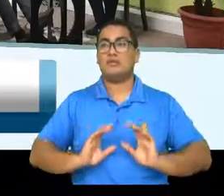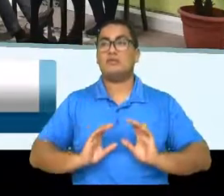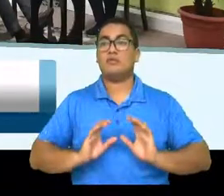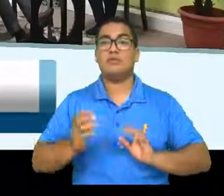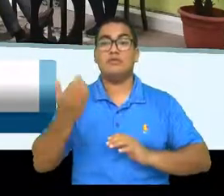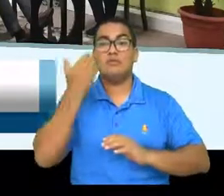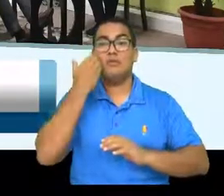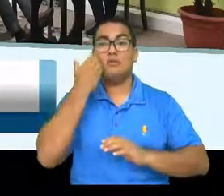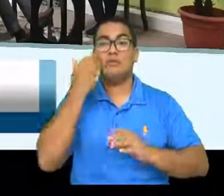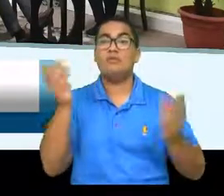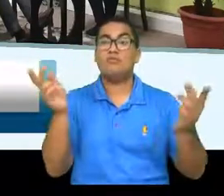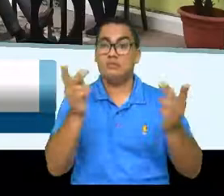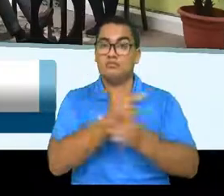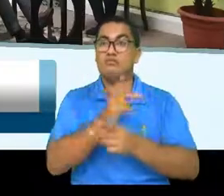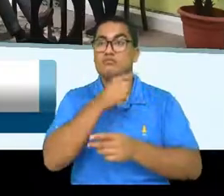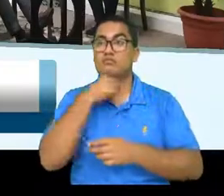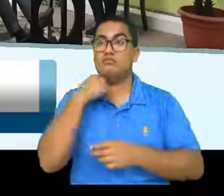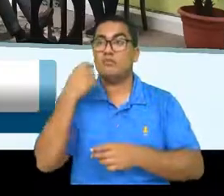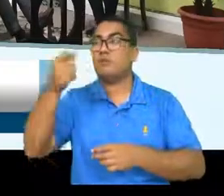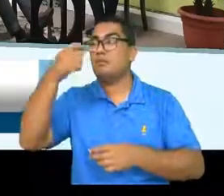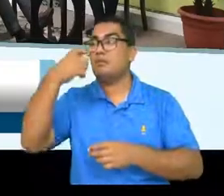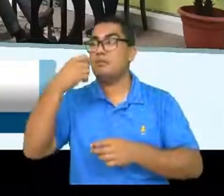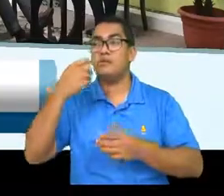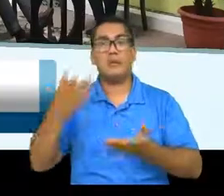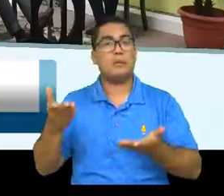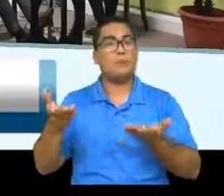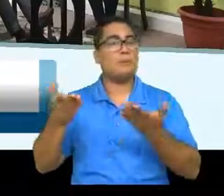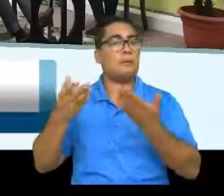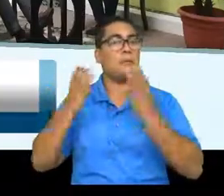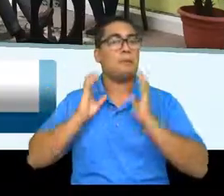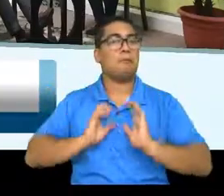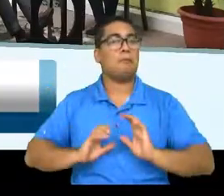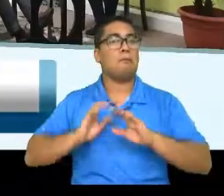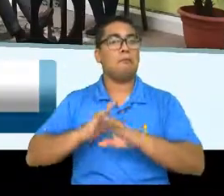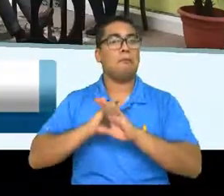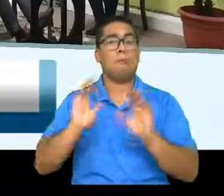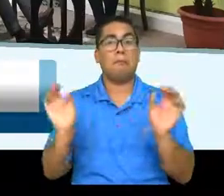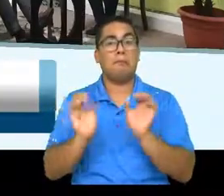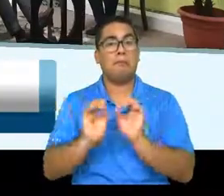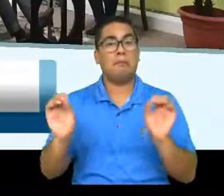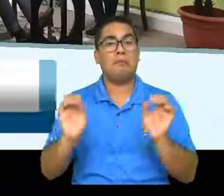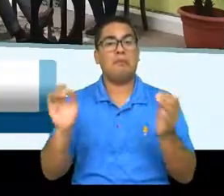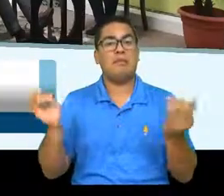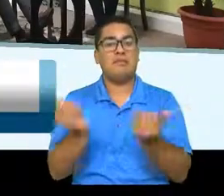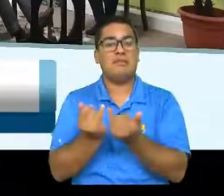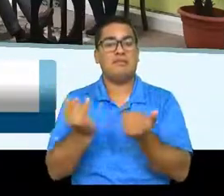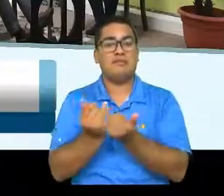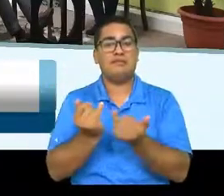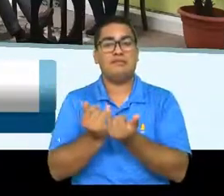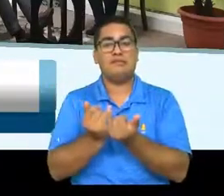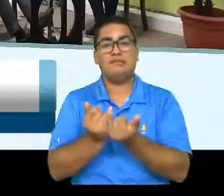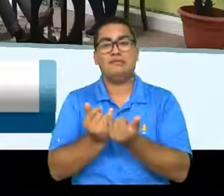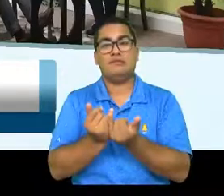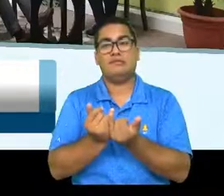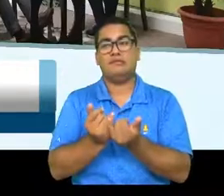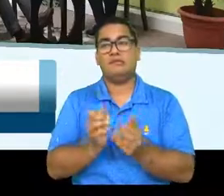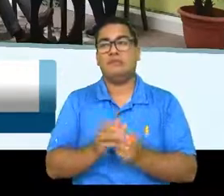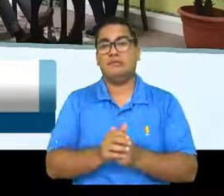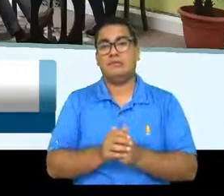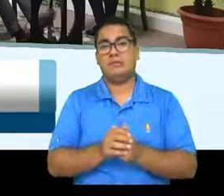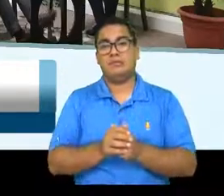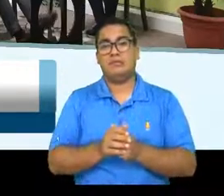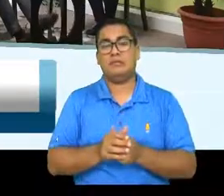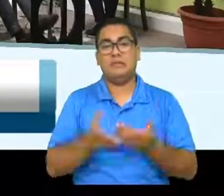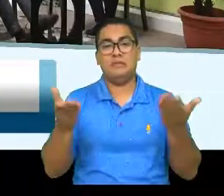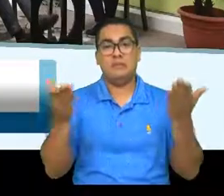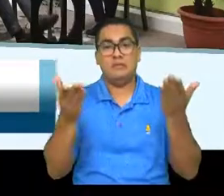una infección, el antibiótico no nos va a llegar. Así es. Esto pasa así con este, se da el mismo caso. ¿Qué es lo que ocurre